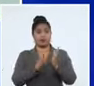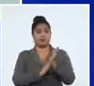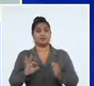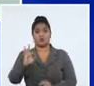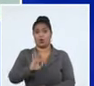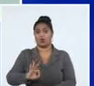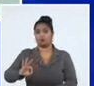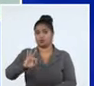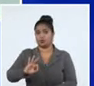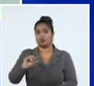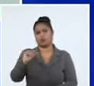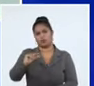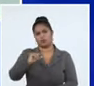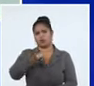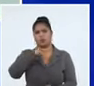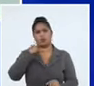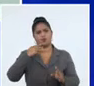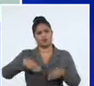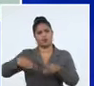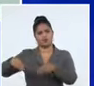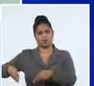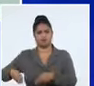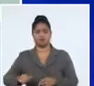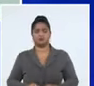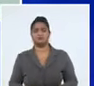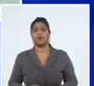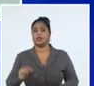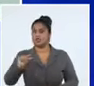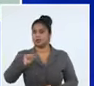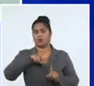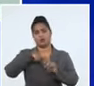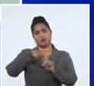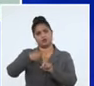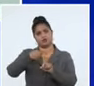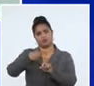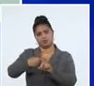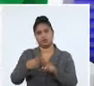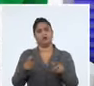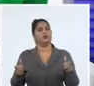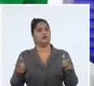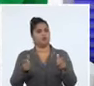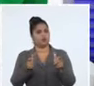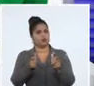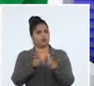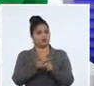tenido. Y por un lado se sigue